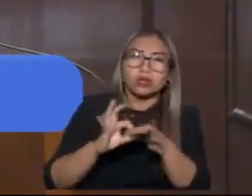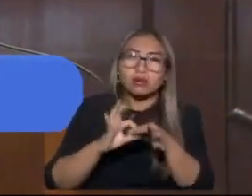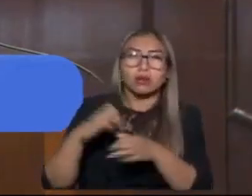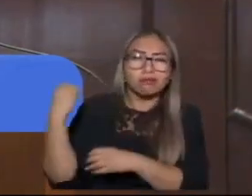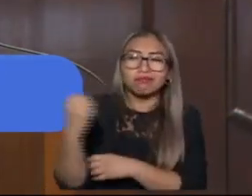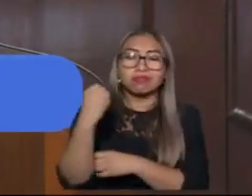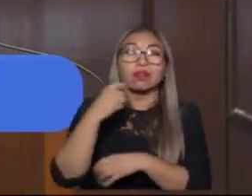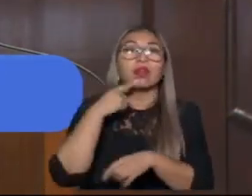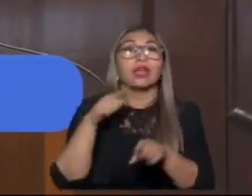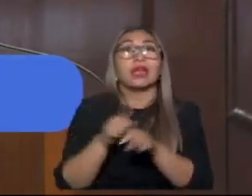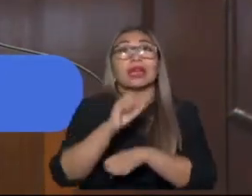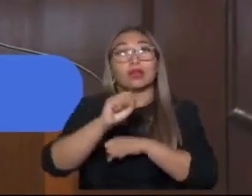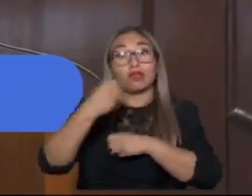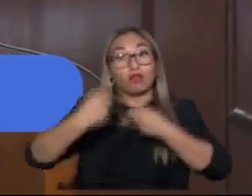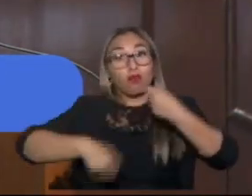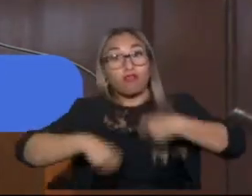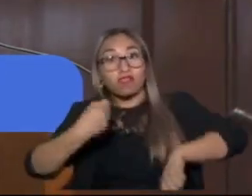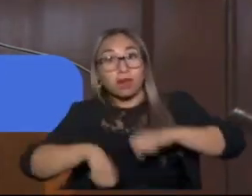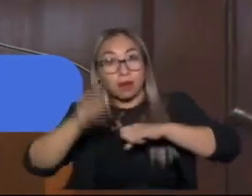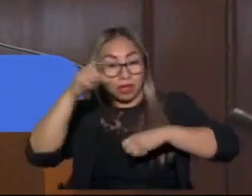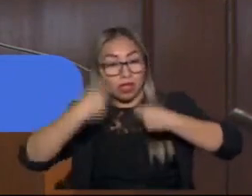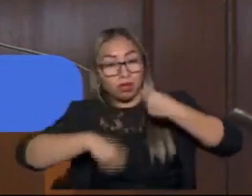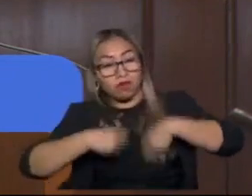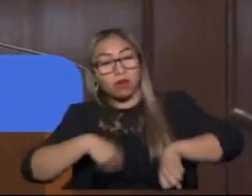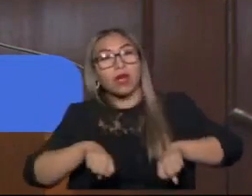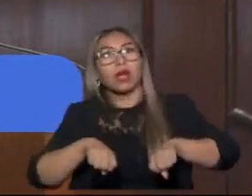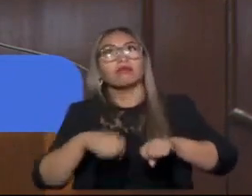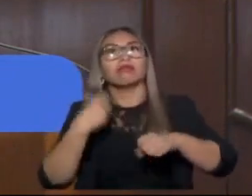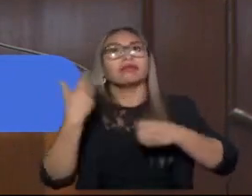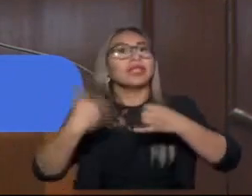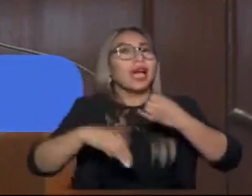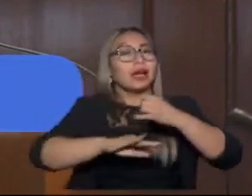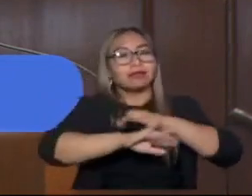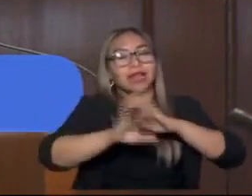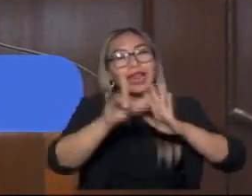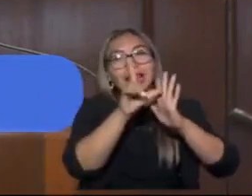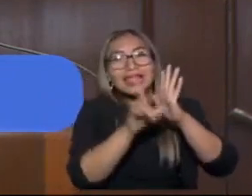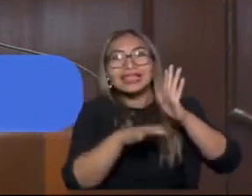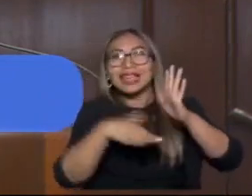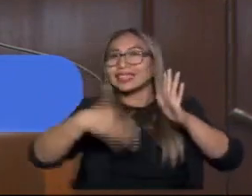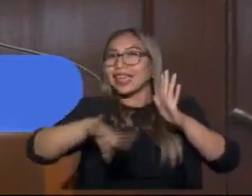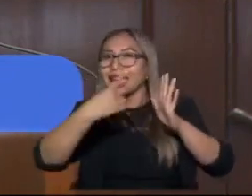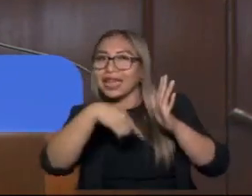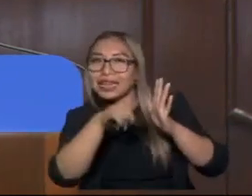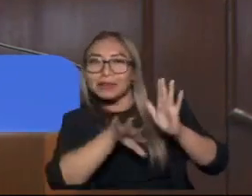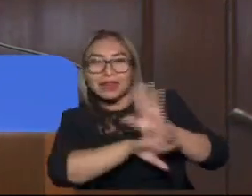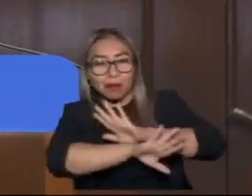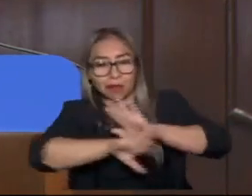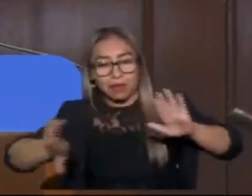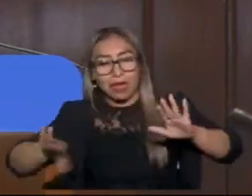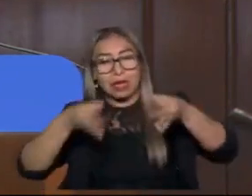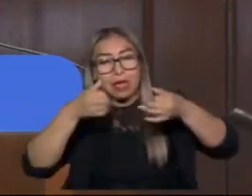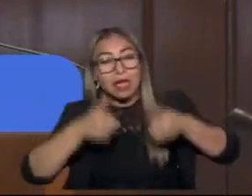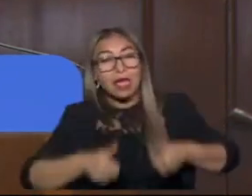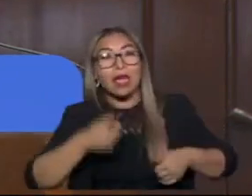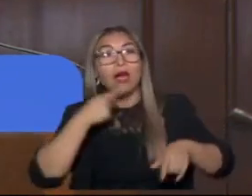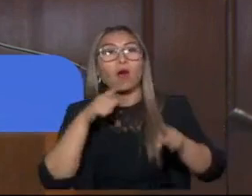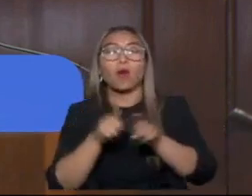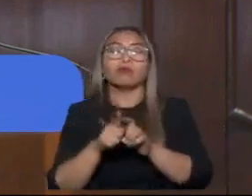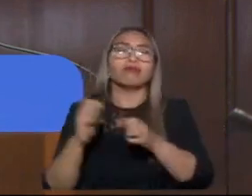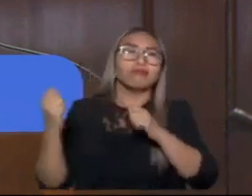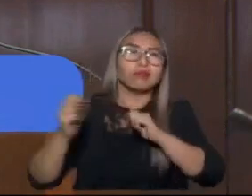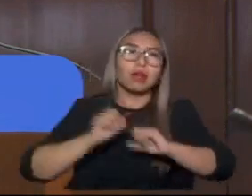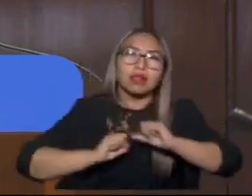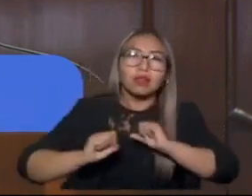del 2023, logramos salir de dicha lista gris del GAFI, un triunfo de Panamá.